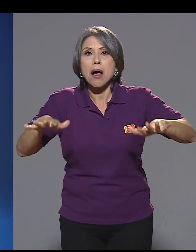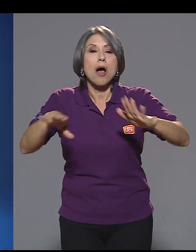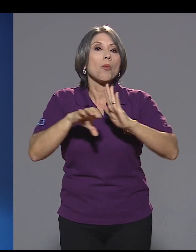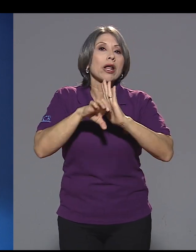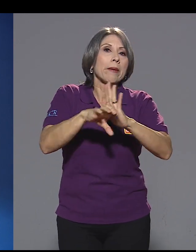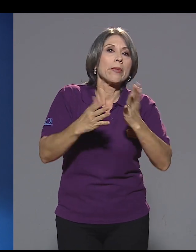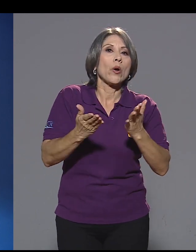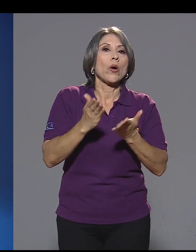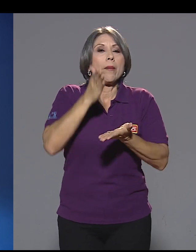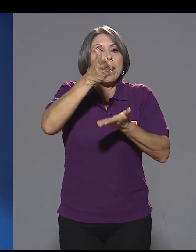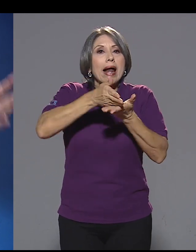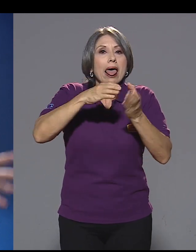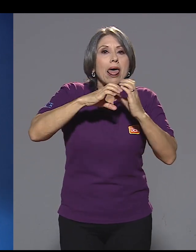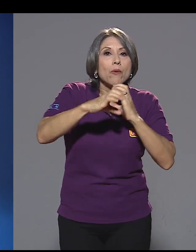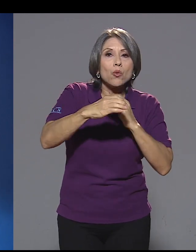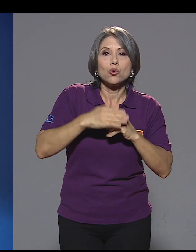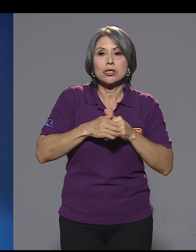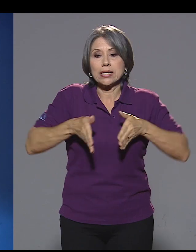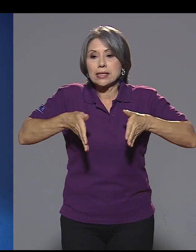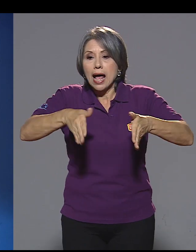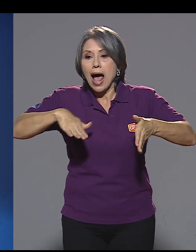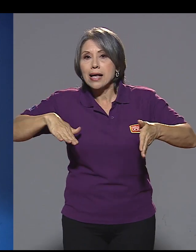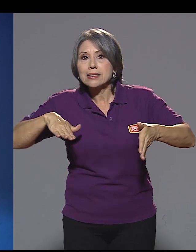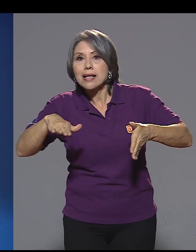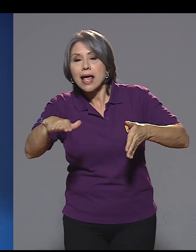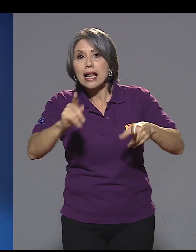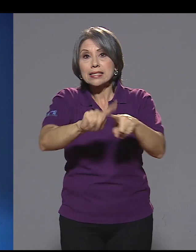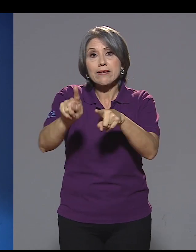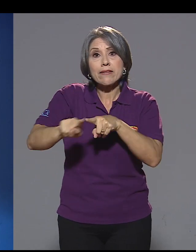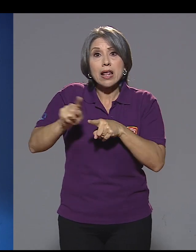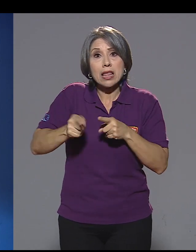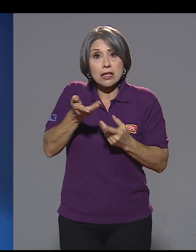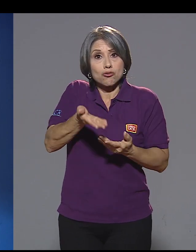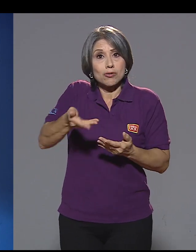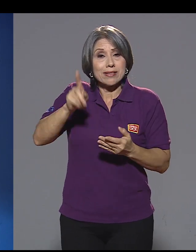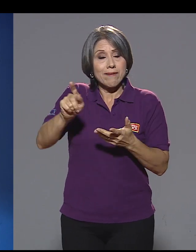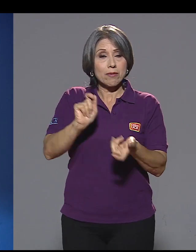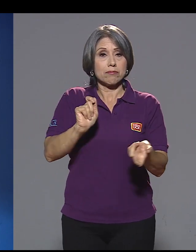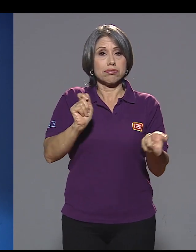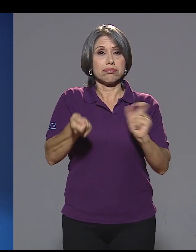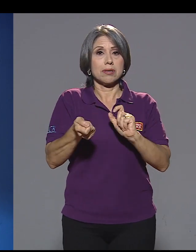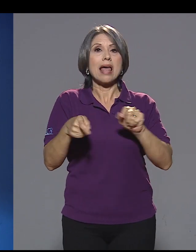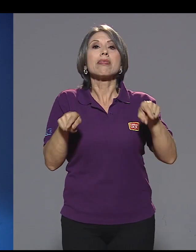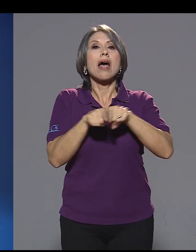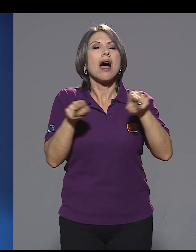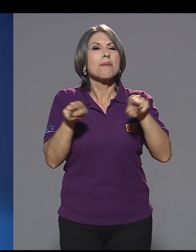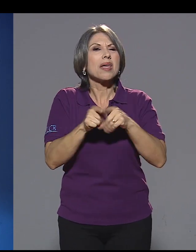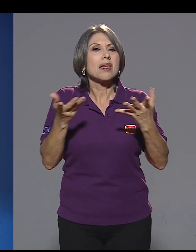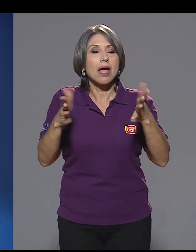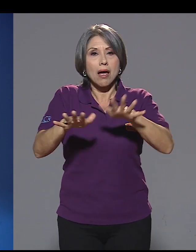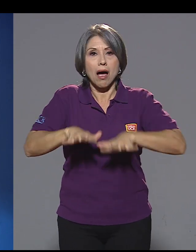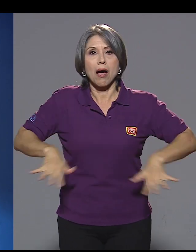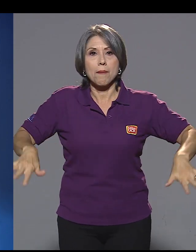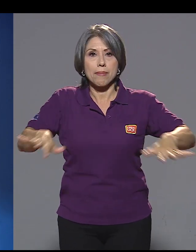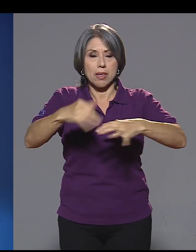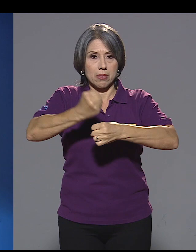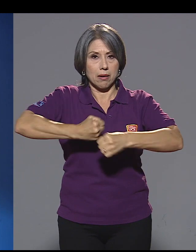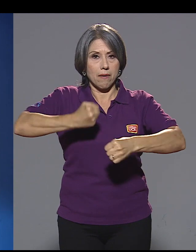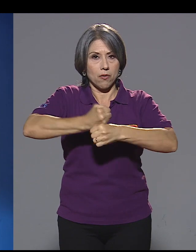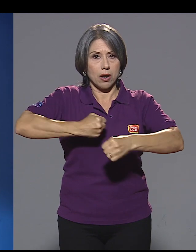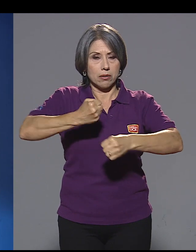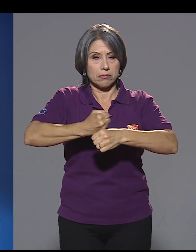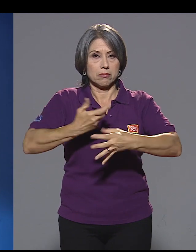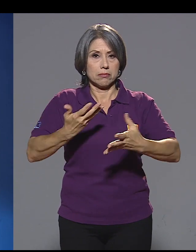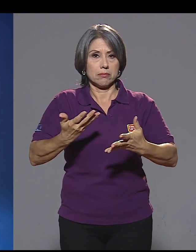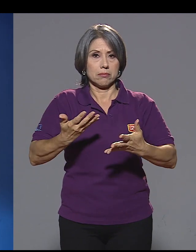qué sé yo, la parada de buses, las aceras, etcétera. También está este ambiente laboral, que